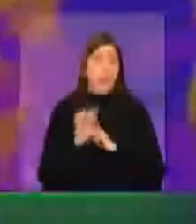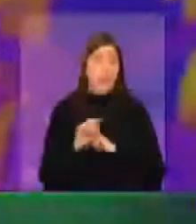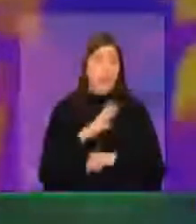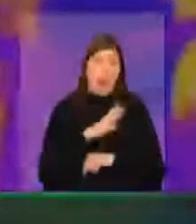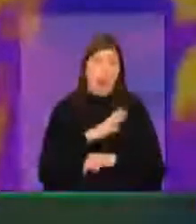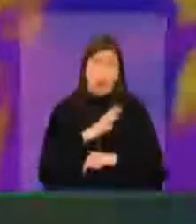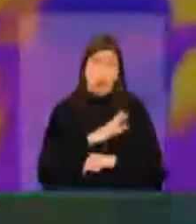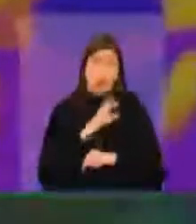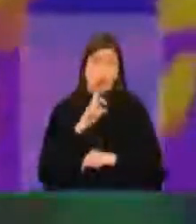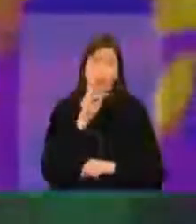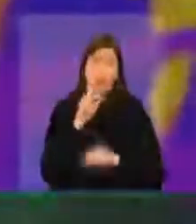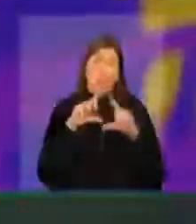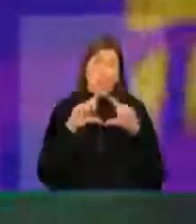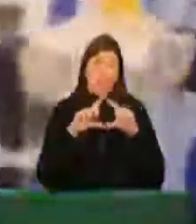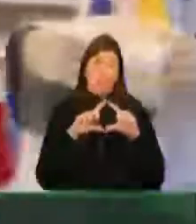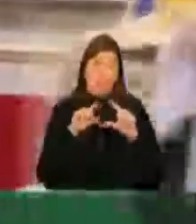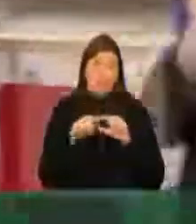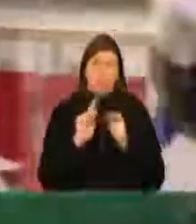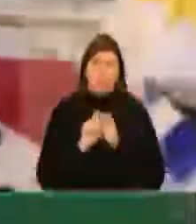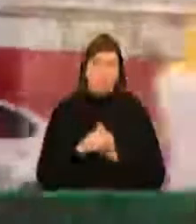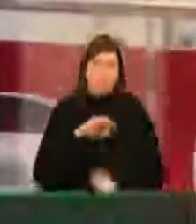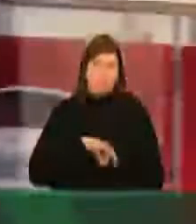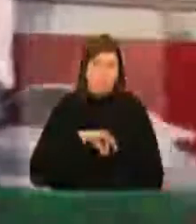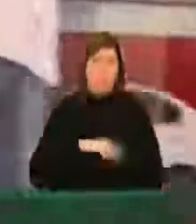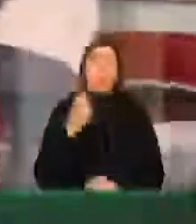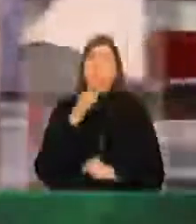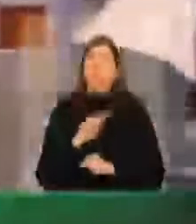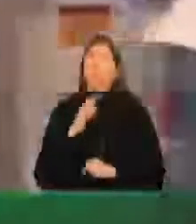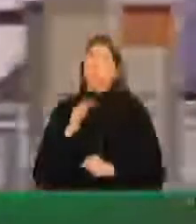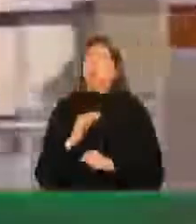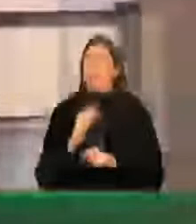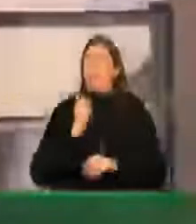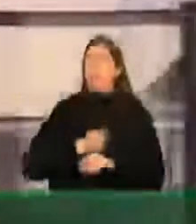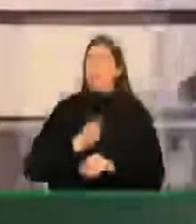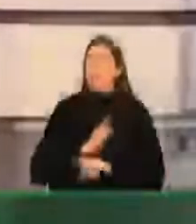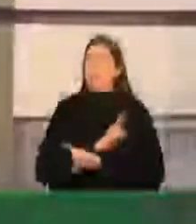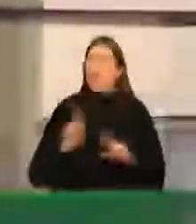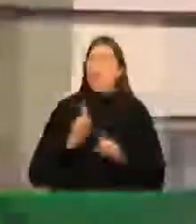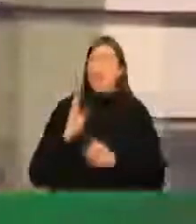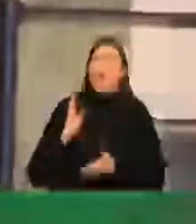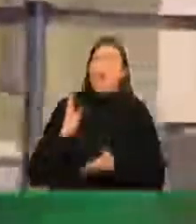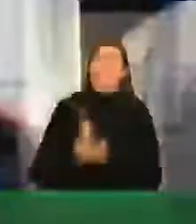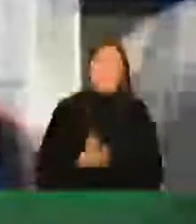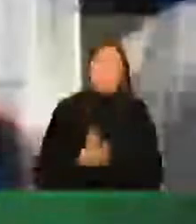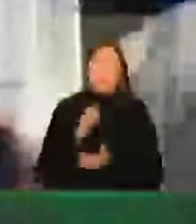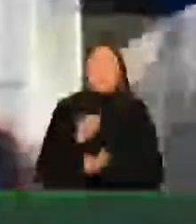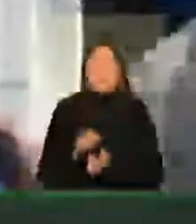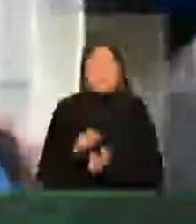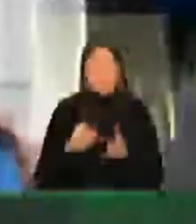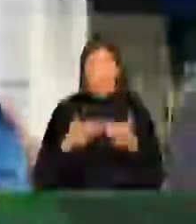Delta, el gobierno mantiene la decisión de no exigir cuarentena obligatoria para quienes lleguen del exterior. Si además estamos